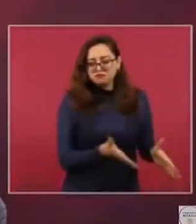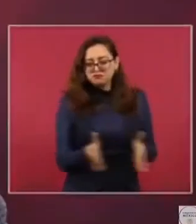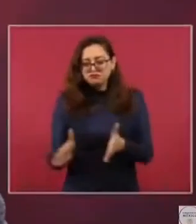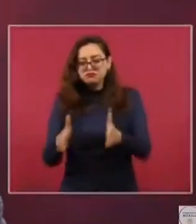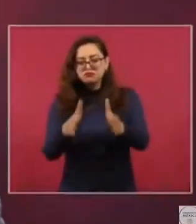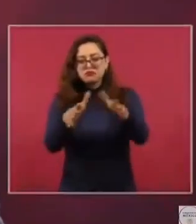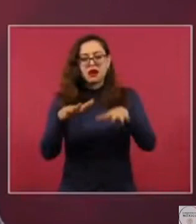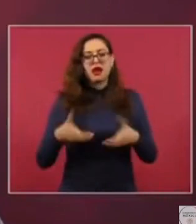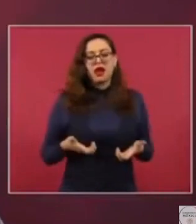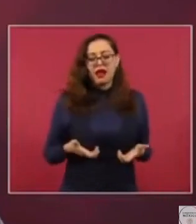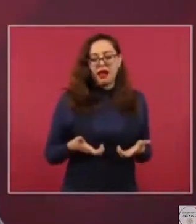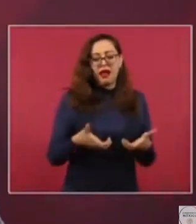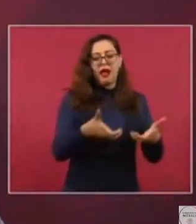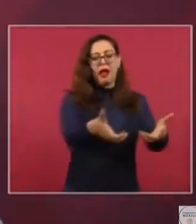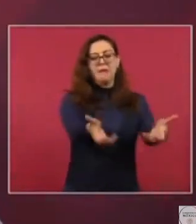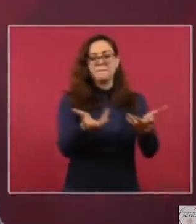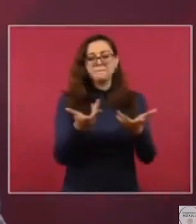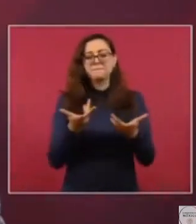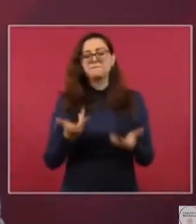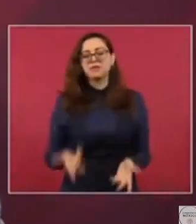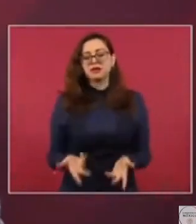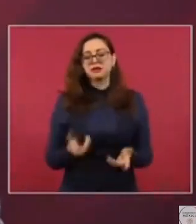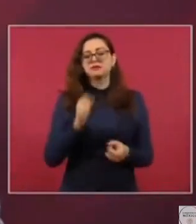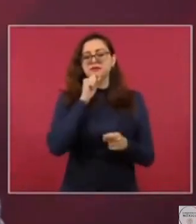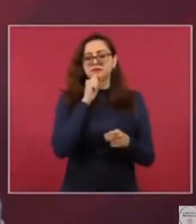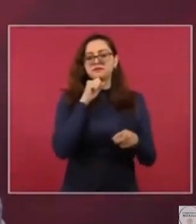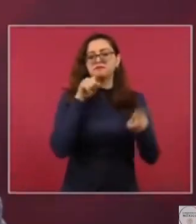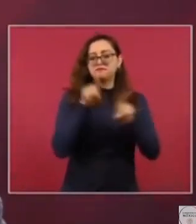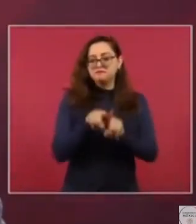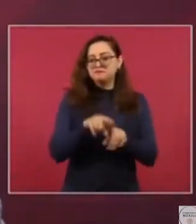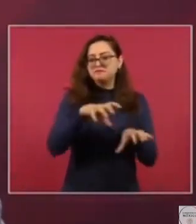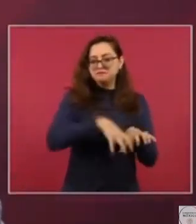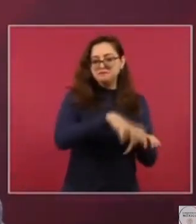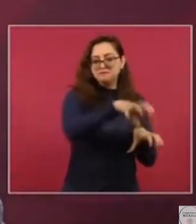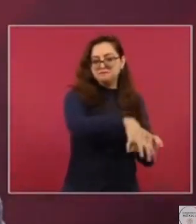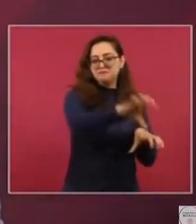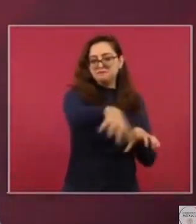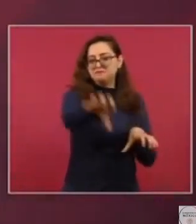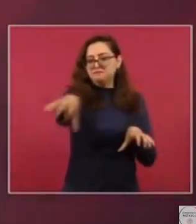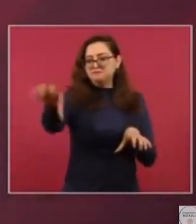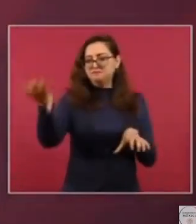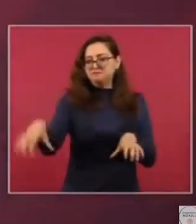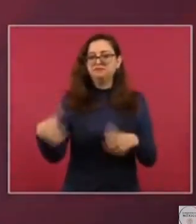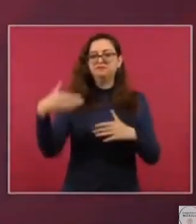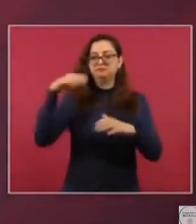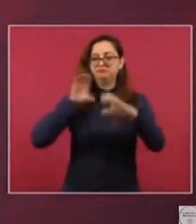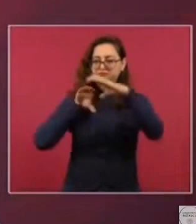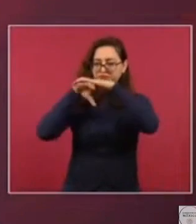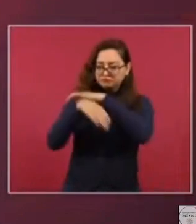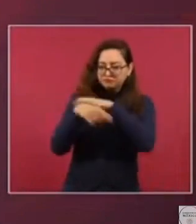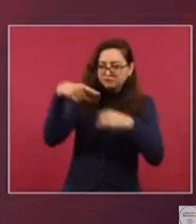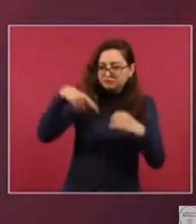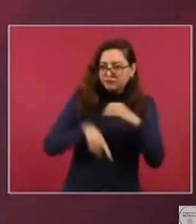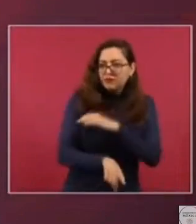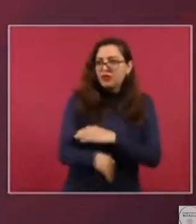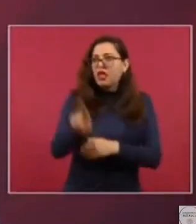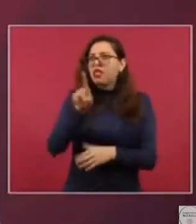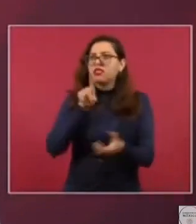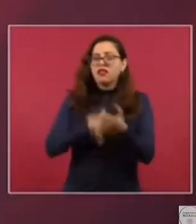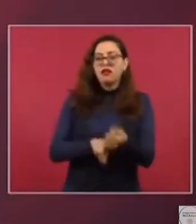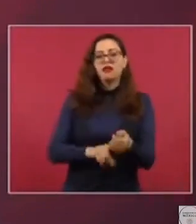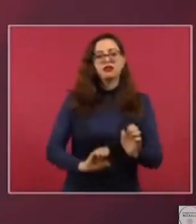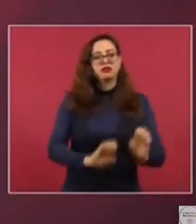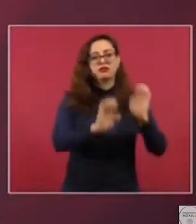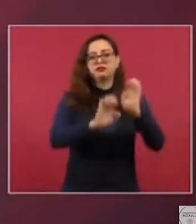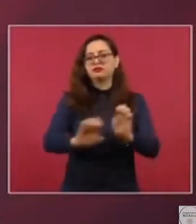caminos antiguos o sacve, basamentos, edificios abovedados y una gran cantidad de edificaciones